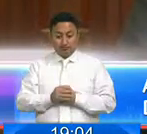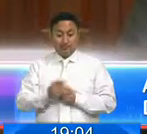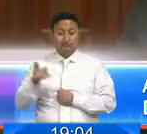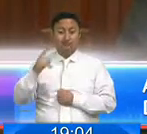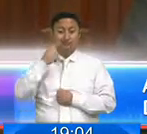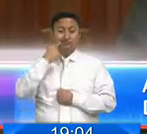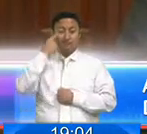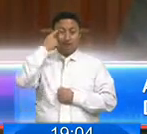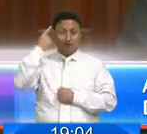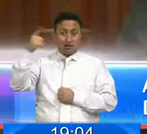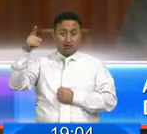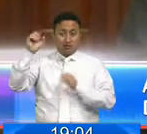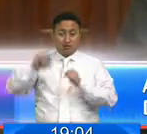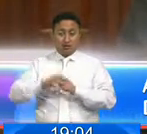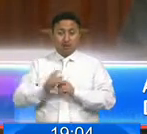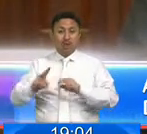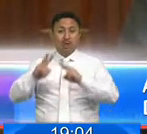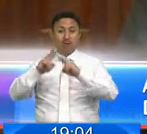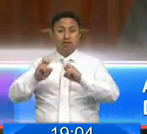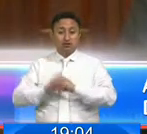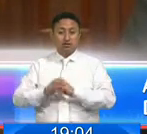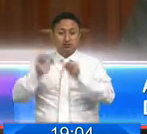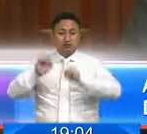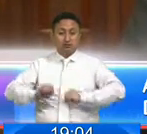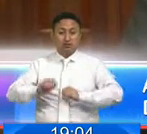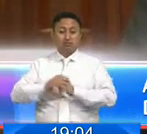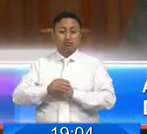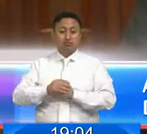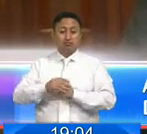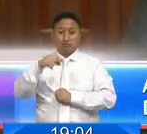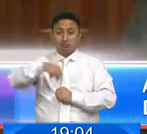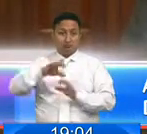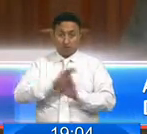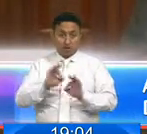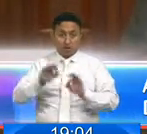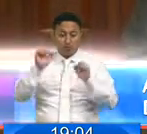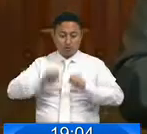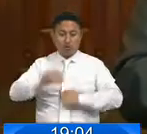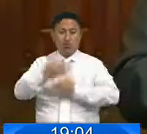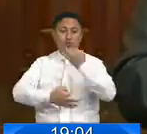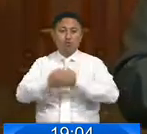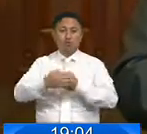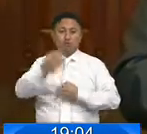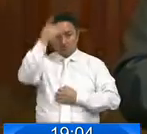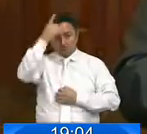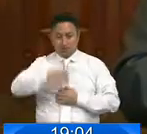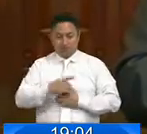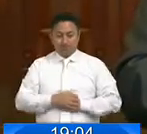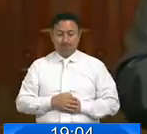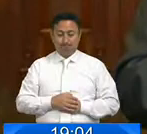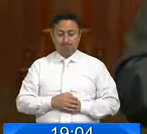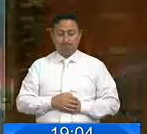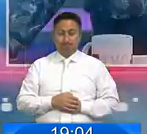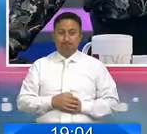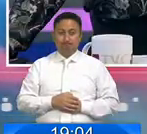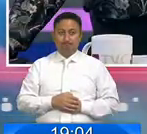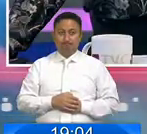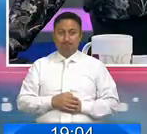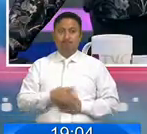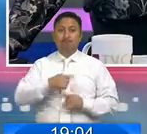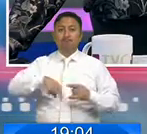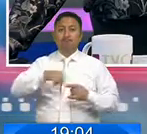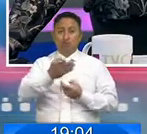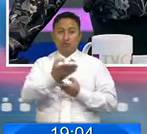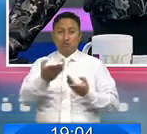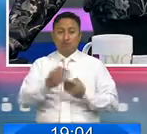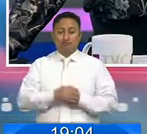Correa, él podrá ser investigado y sentenciado en ausencia. Compañeros, es lo que tenemos hasta el momento, esta información. Volvemos ahora con ustedes,